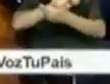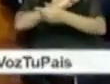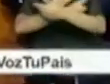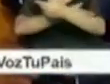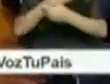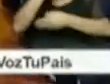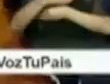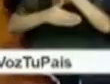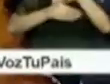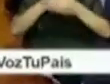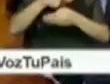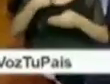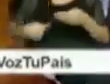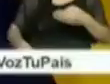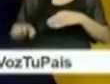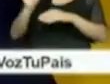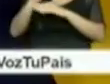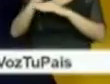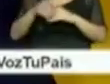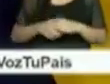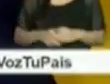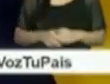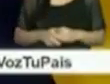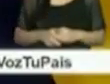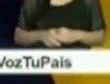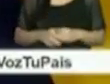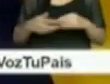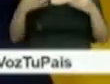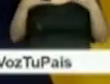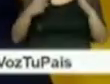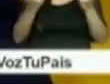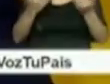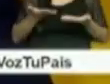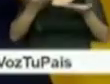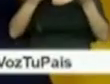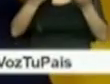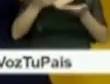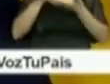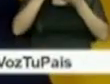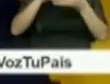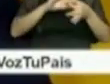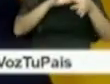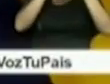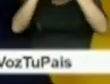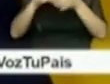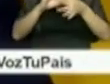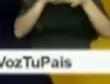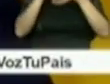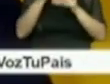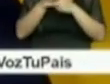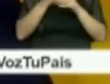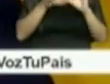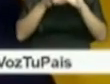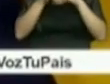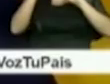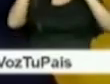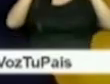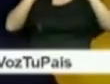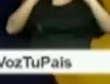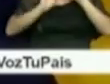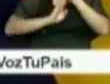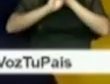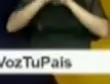impulsará los lazos chino-ecuatoriano. Vamos a fortalecer el encadenamiento de nuestras respectivas estrategias de